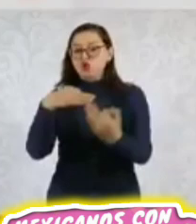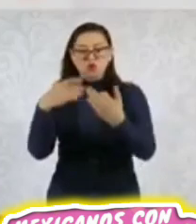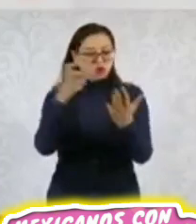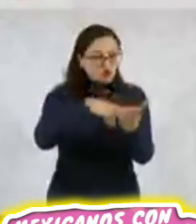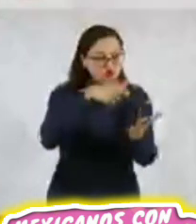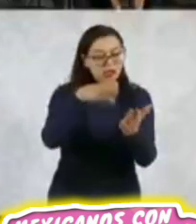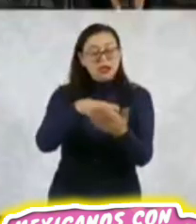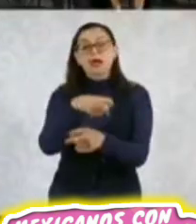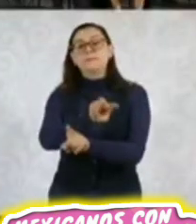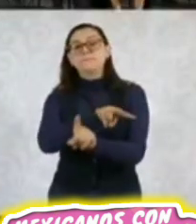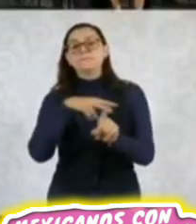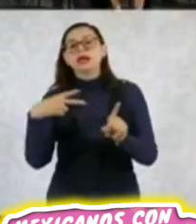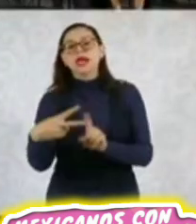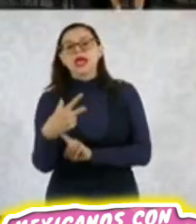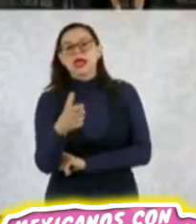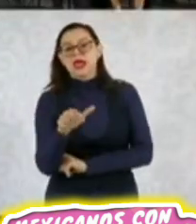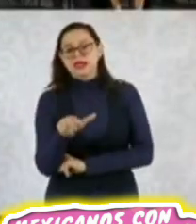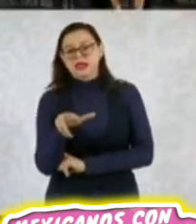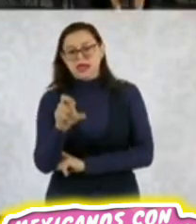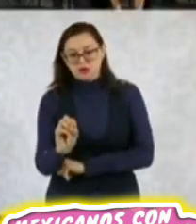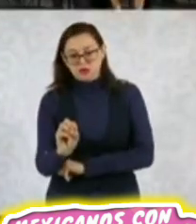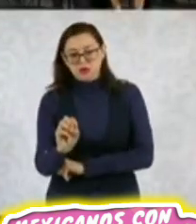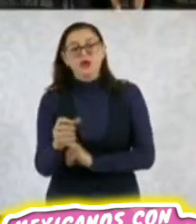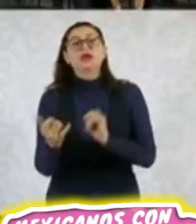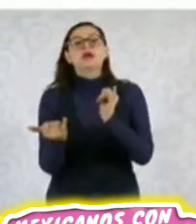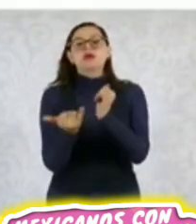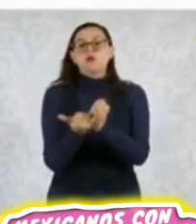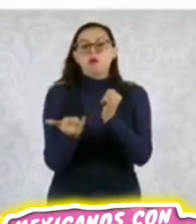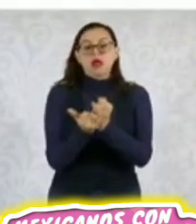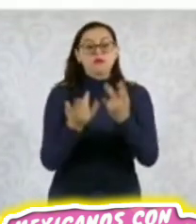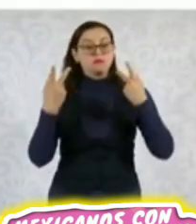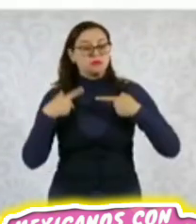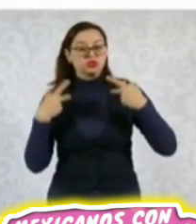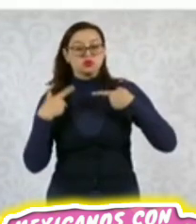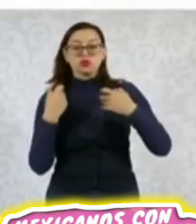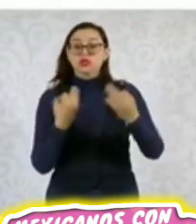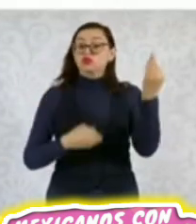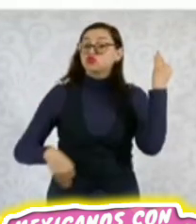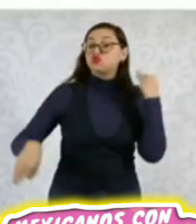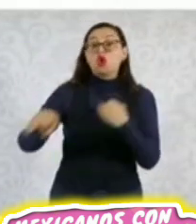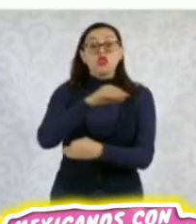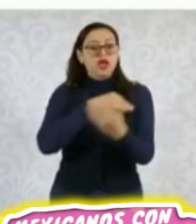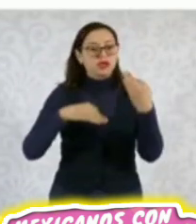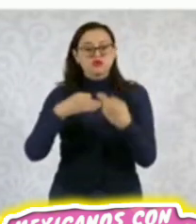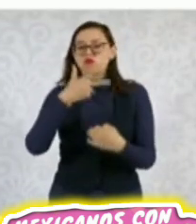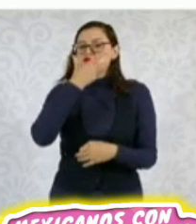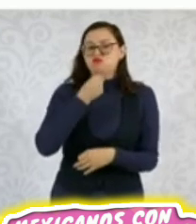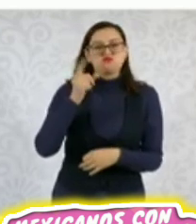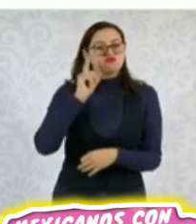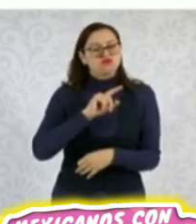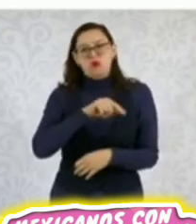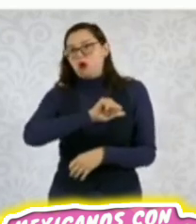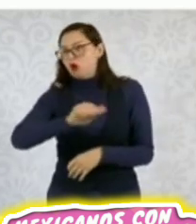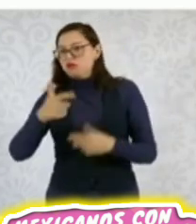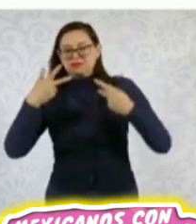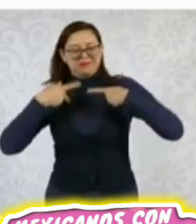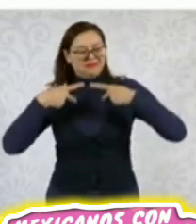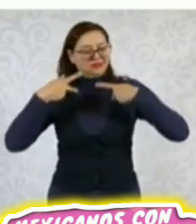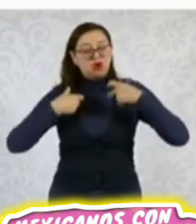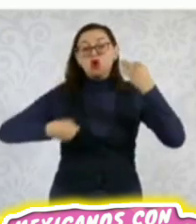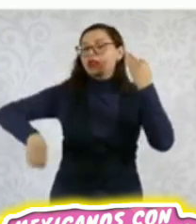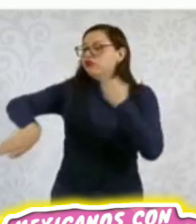género. Se establece en la Constitución también el derecho a todas las personas a una vida libre de violencia. Se dispone que el